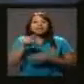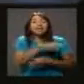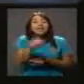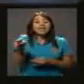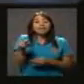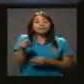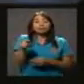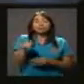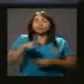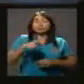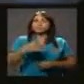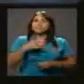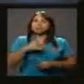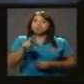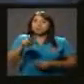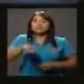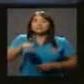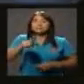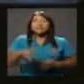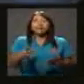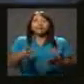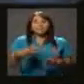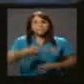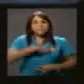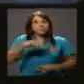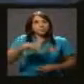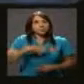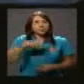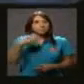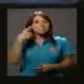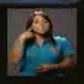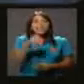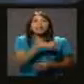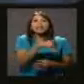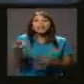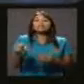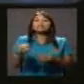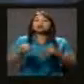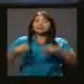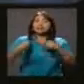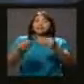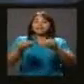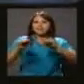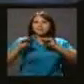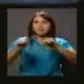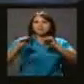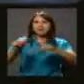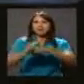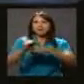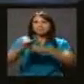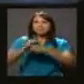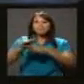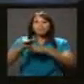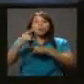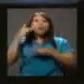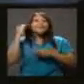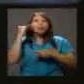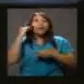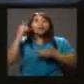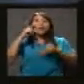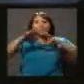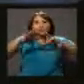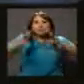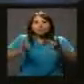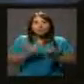huelgas y en las marchas sino también que protesten por ser capacitados porque el mundo avanza a pasos agigantados